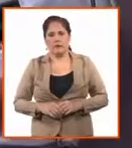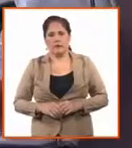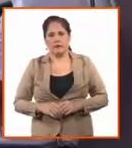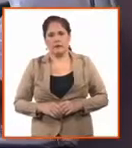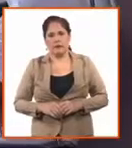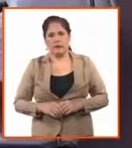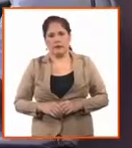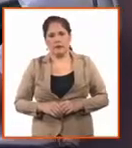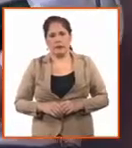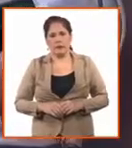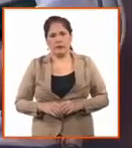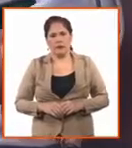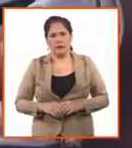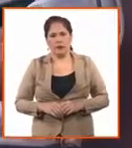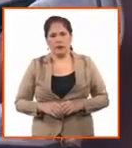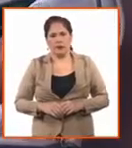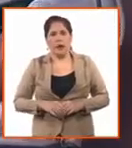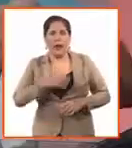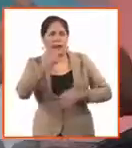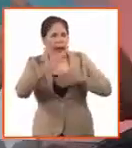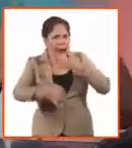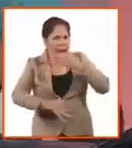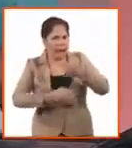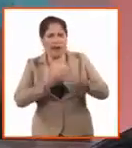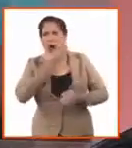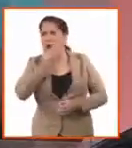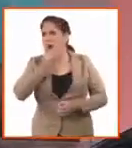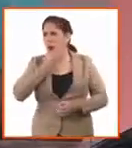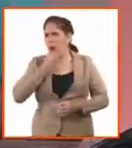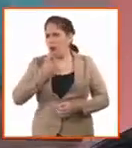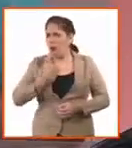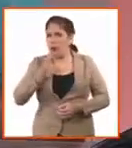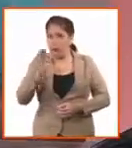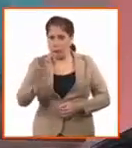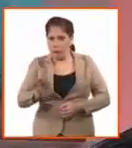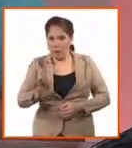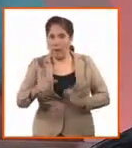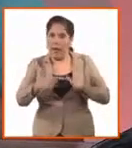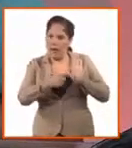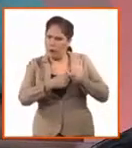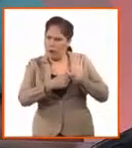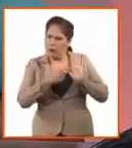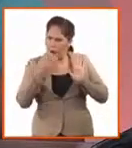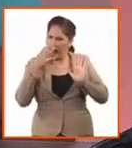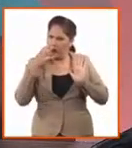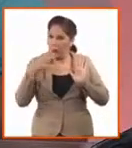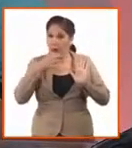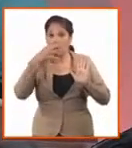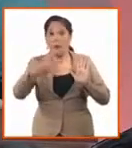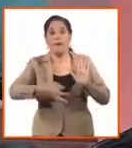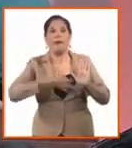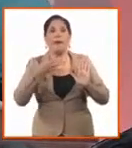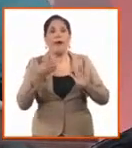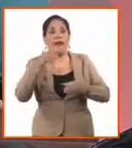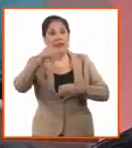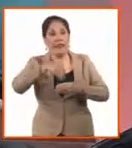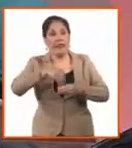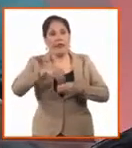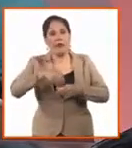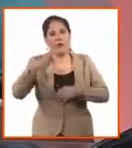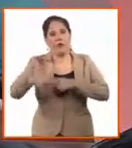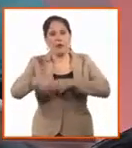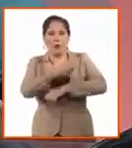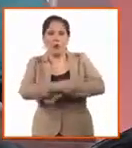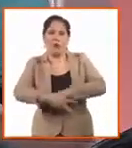además de ese punto de anunciación de la juventud a la que mencionábamos hay un punto denuncia ción claro que es desde el tercer mundo